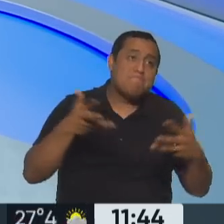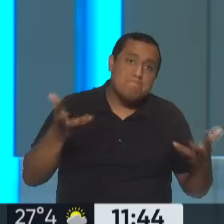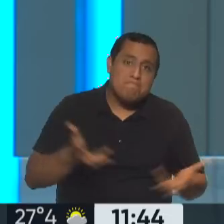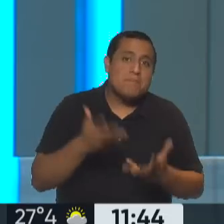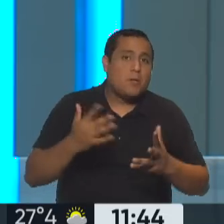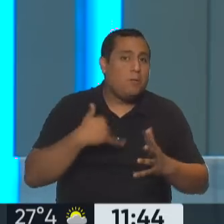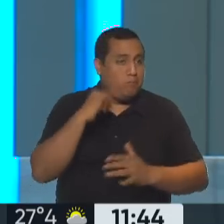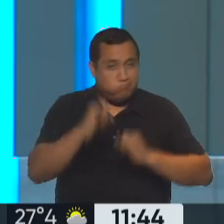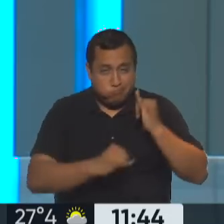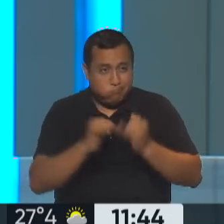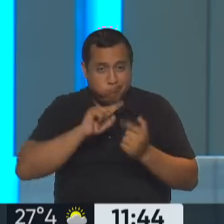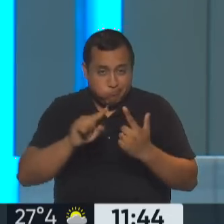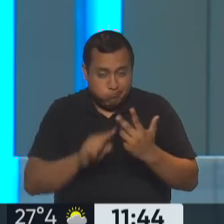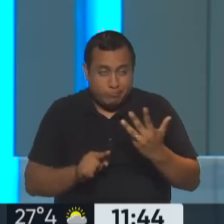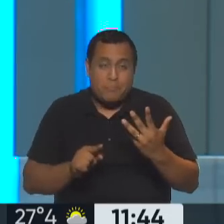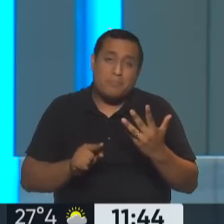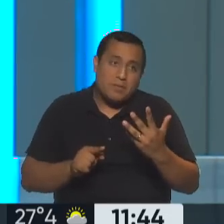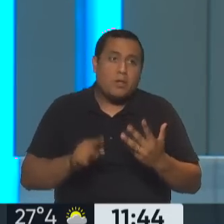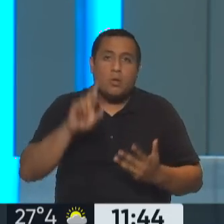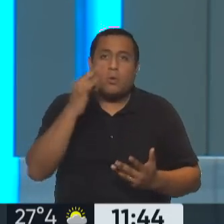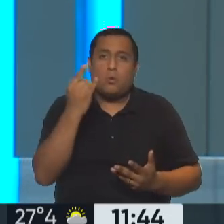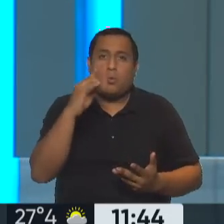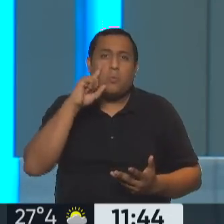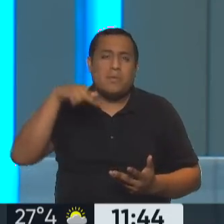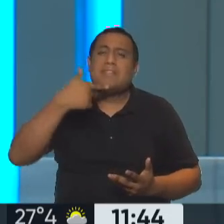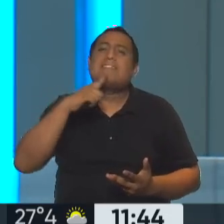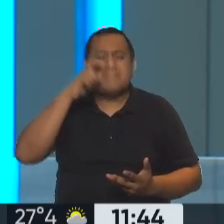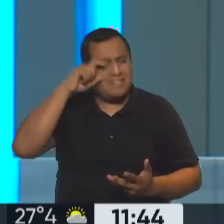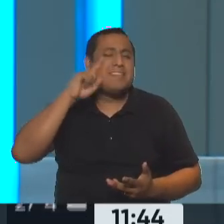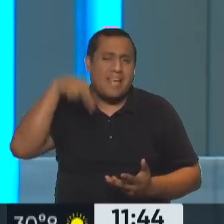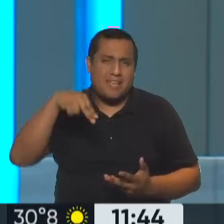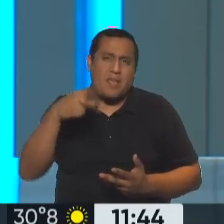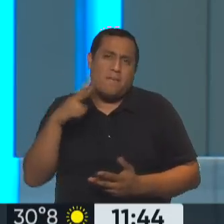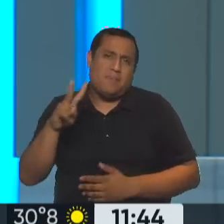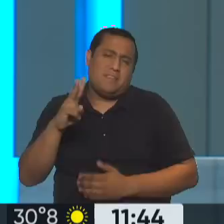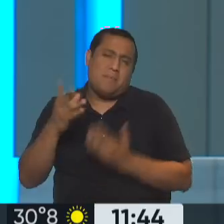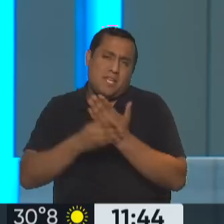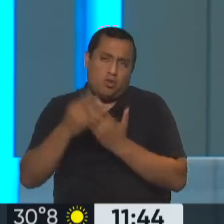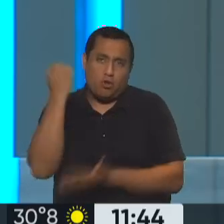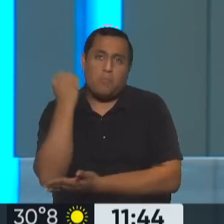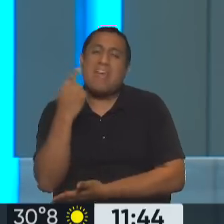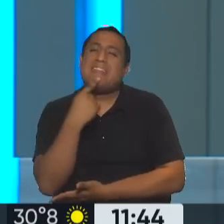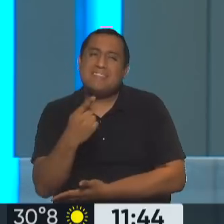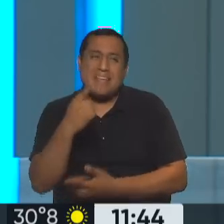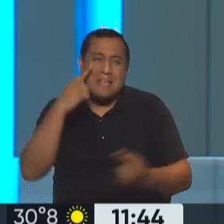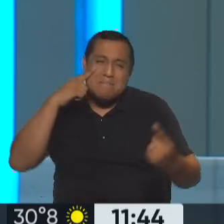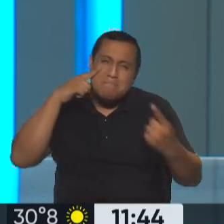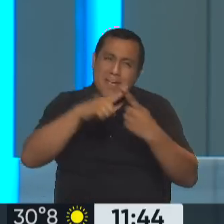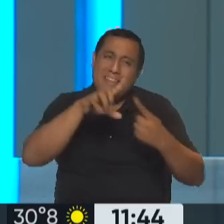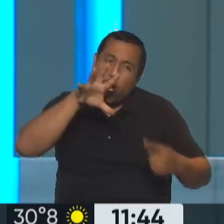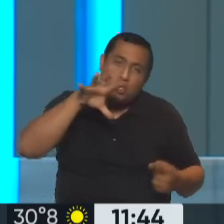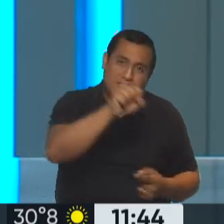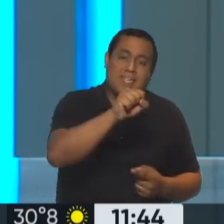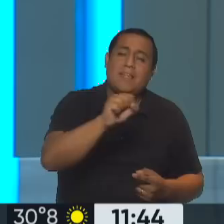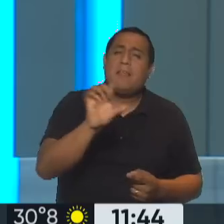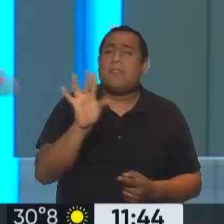estamos mencionando, hasta el propio Gabriel Rubinstein, viceministro de Economía, planteó que iba a ser una meta muy, muy complicada